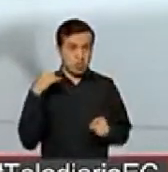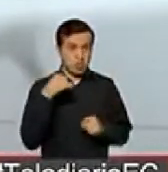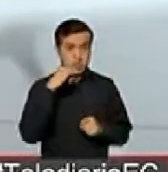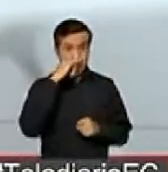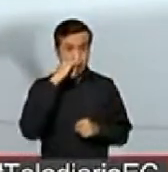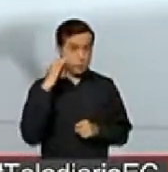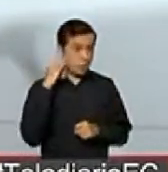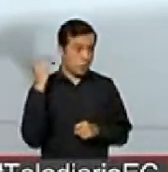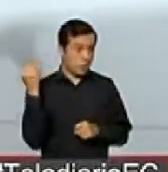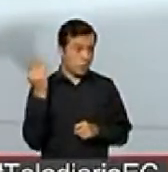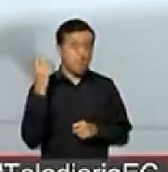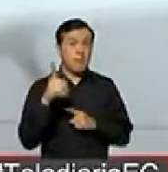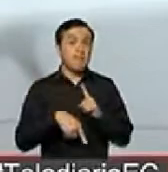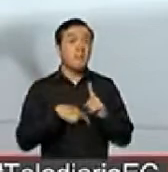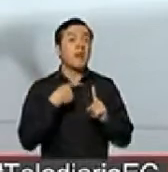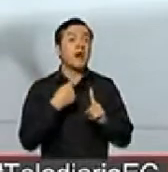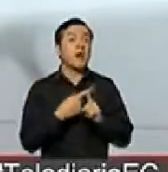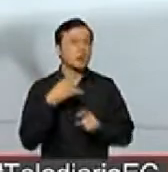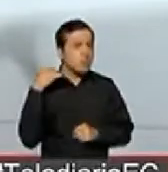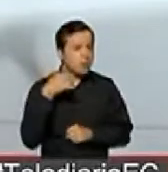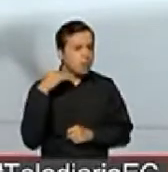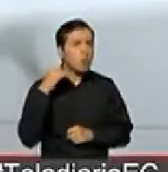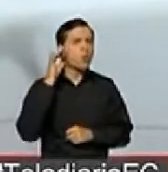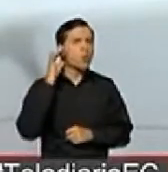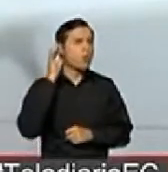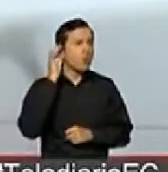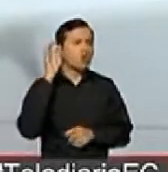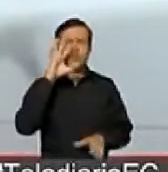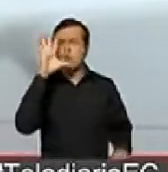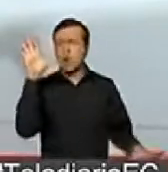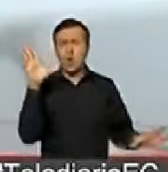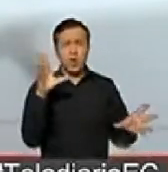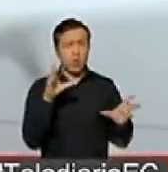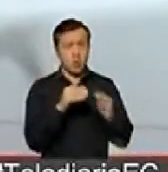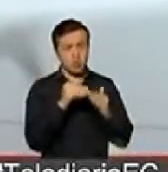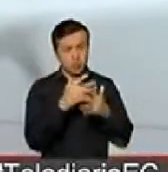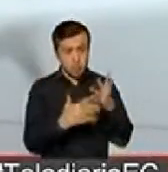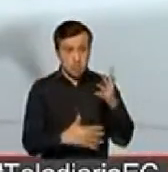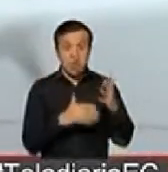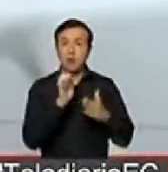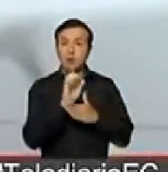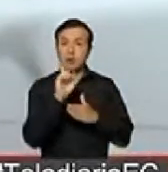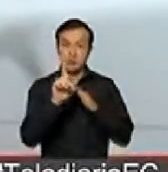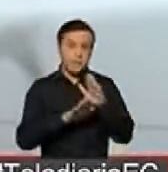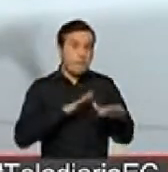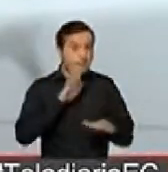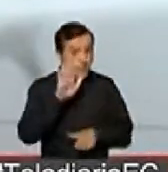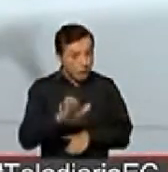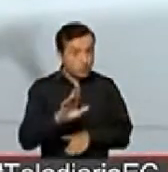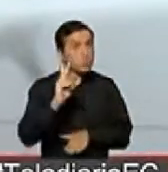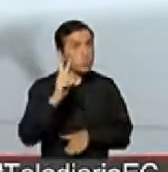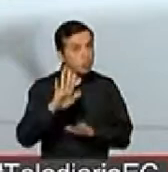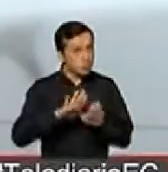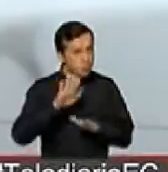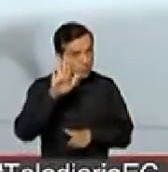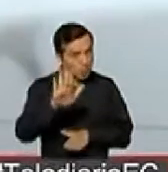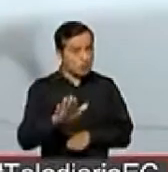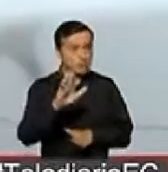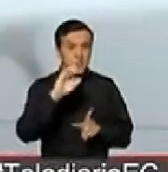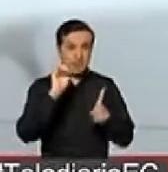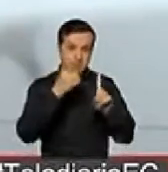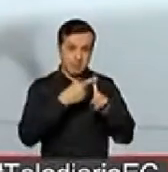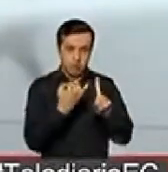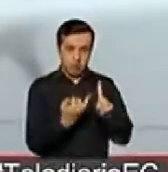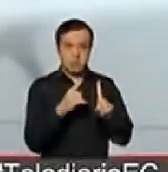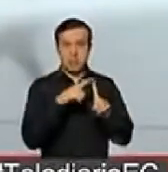niños, niñas y adolescentes, sino agresores sexuales en general. Uh-huh. Y creo que en el Ecuador debemos avanzar a eso. Debemos, como digo, poner esta primera